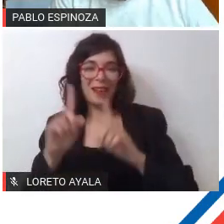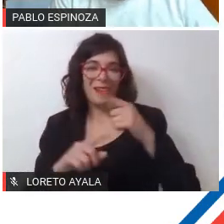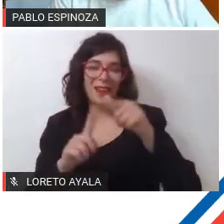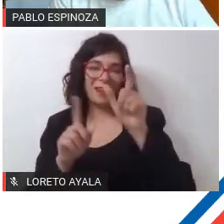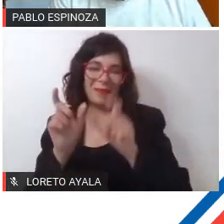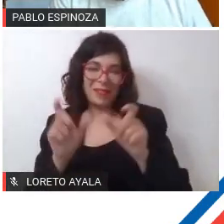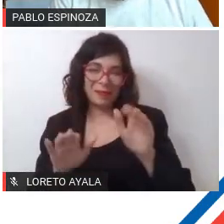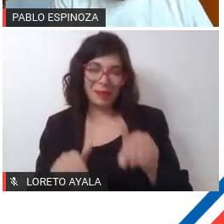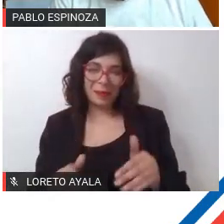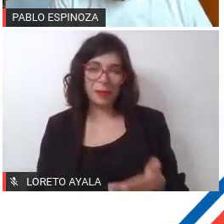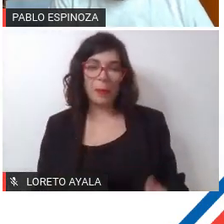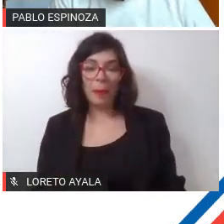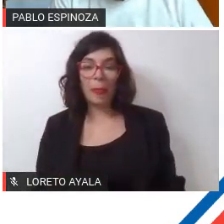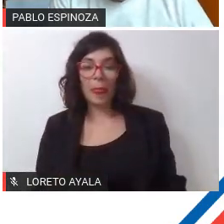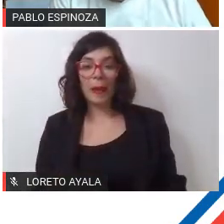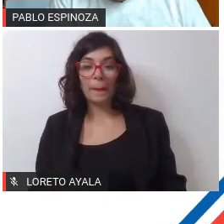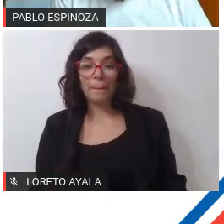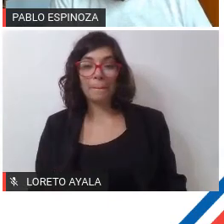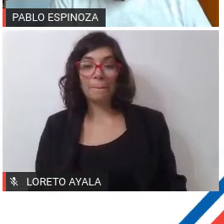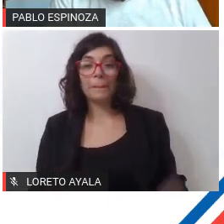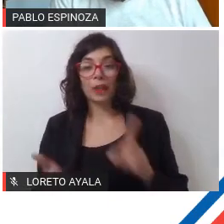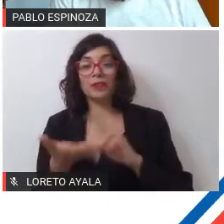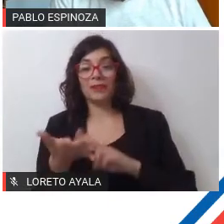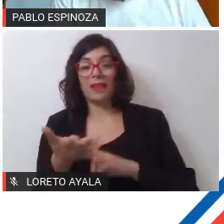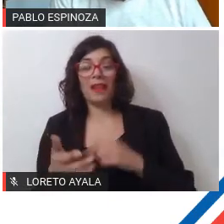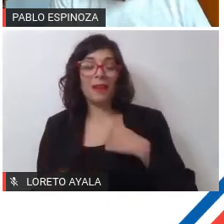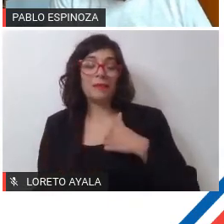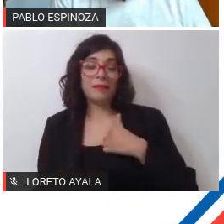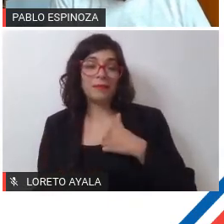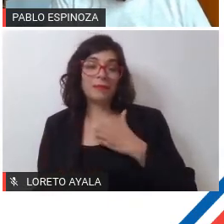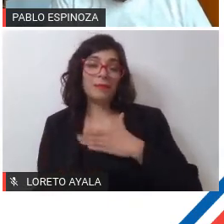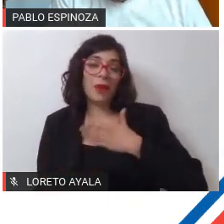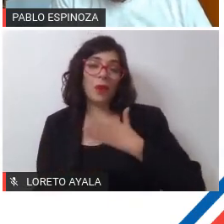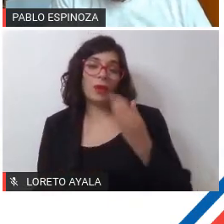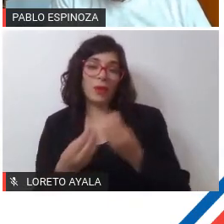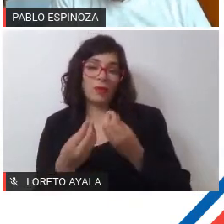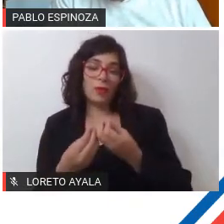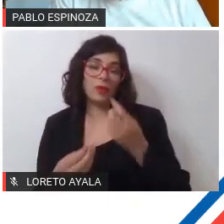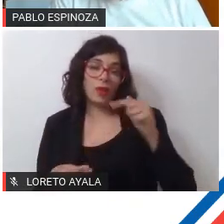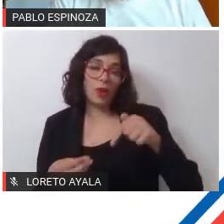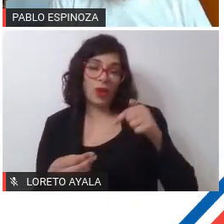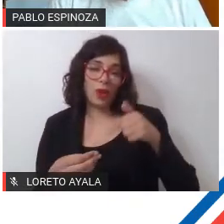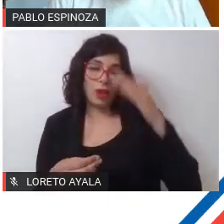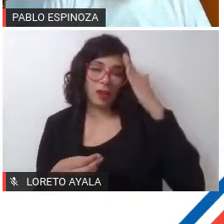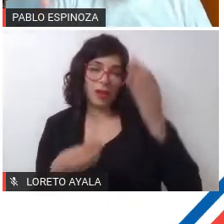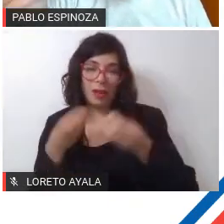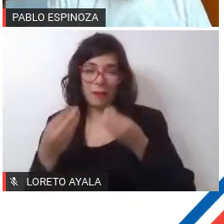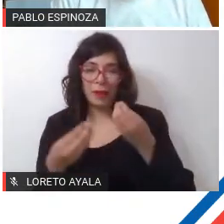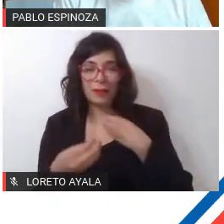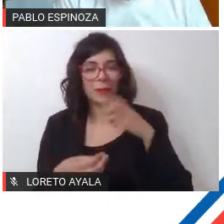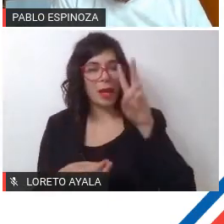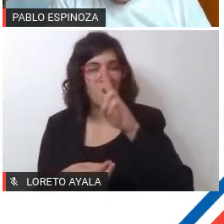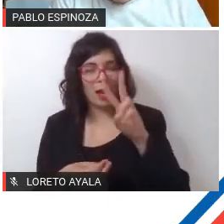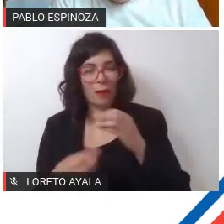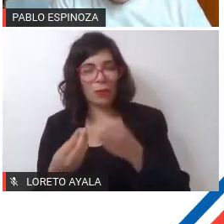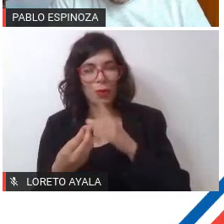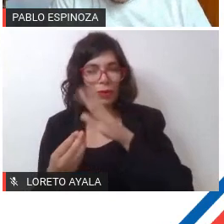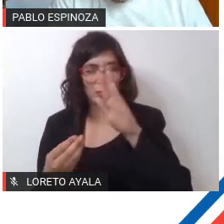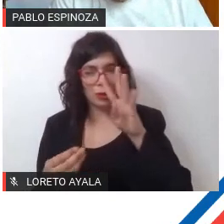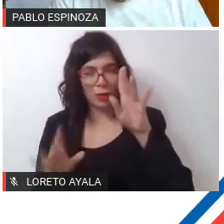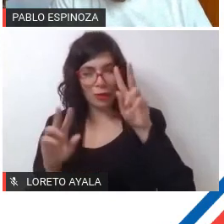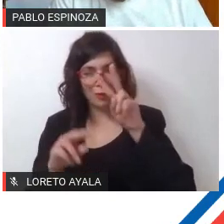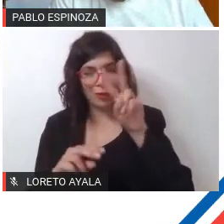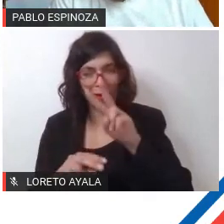personas. Por lo tanto, de verdad, a mí me gusta mucho lo que hoy día pasó. Me gusta mucho leer tantas felicitaciones a don